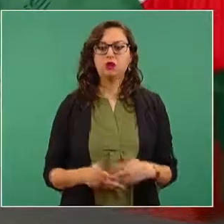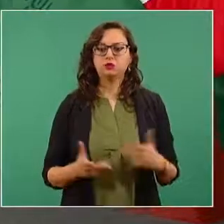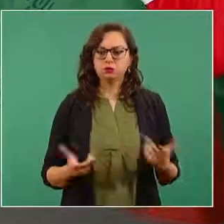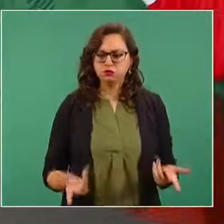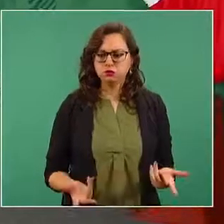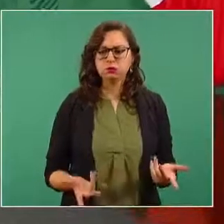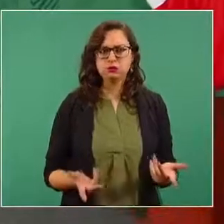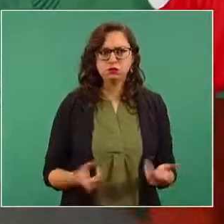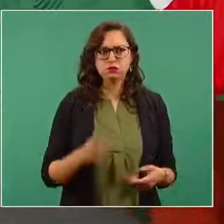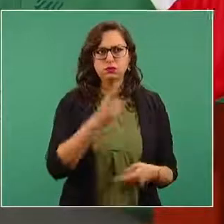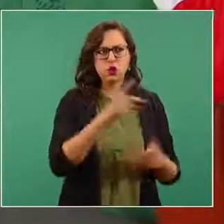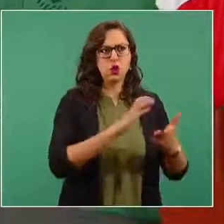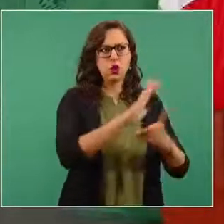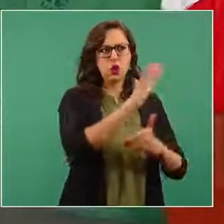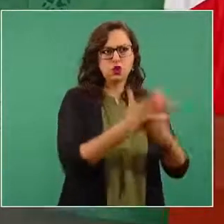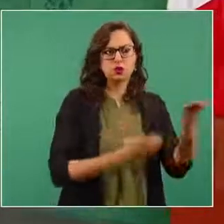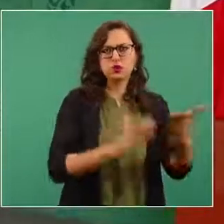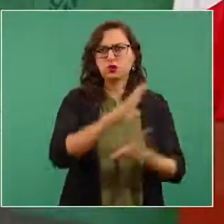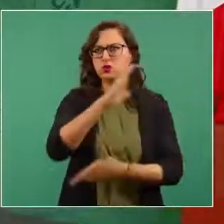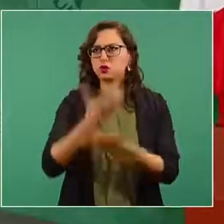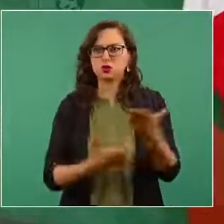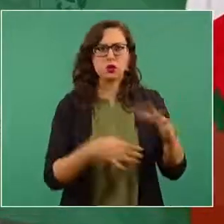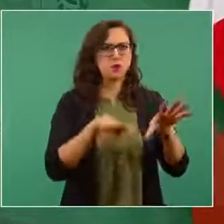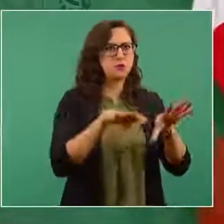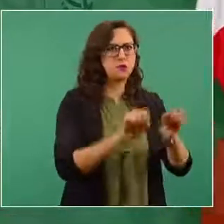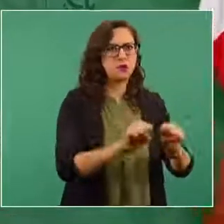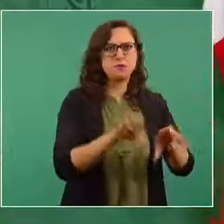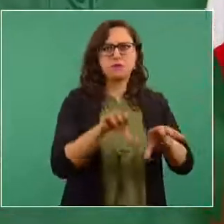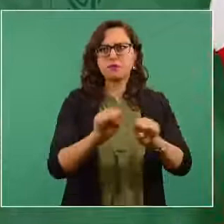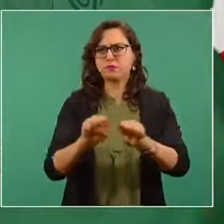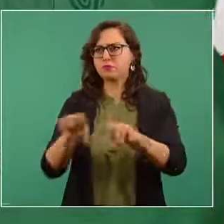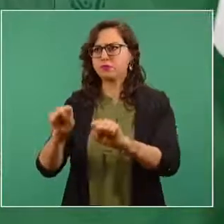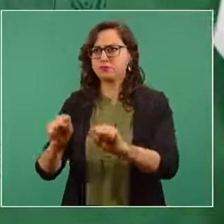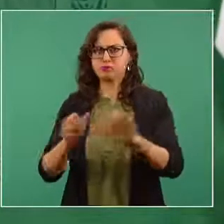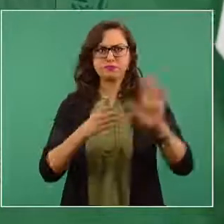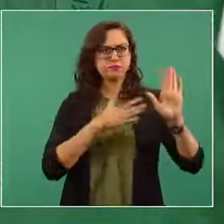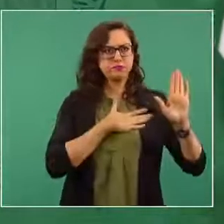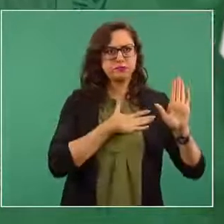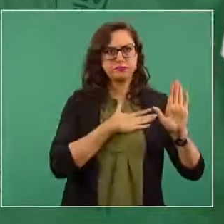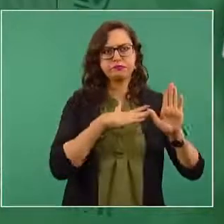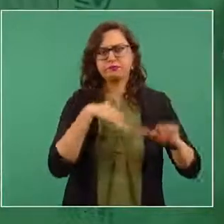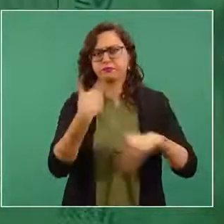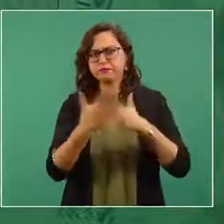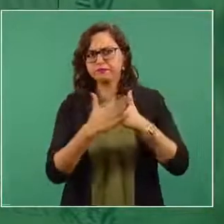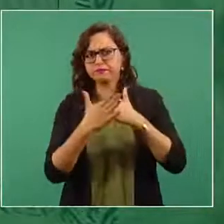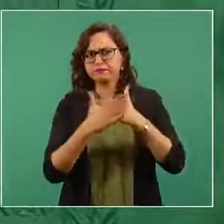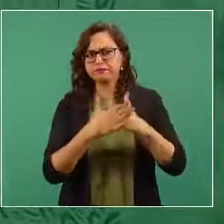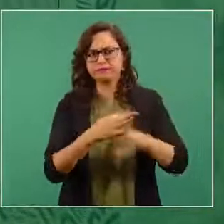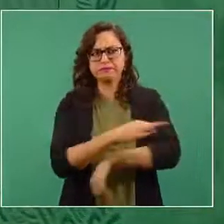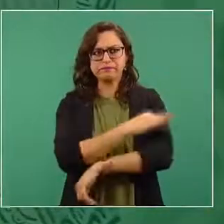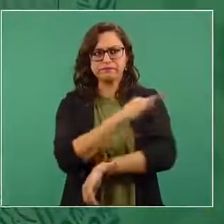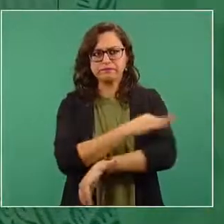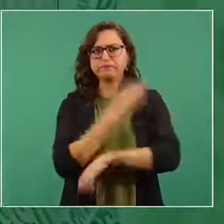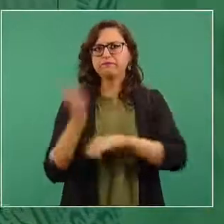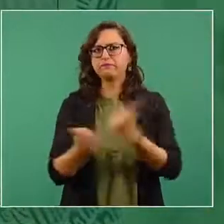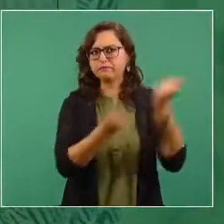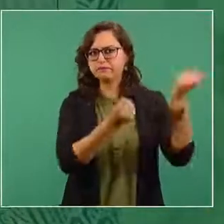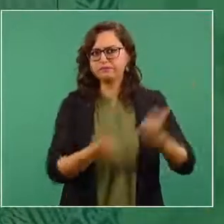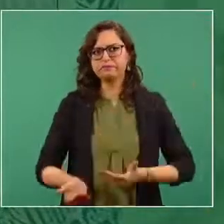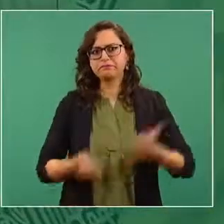hay garantía de que van a seguir llegando las vacunas y lo más pronto posible